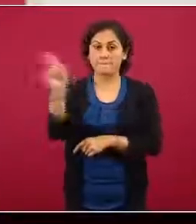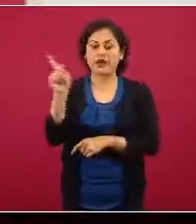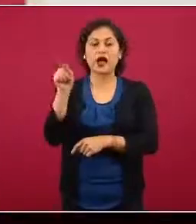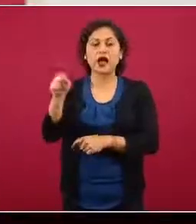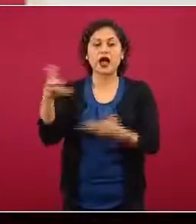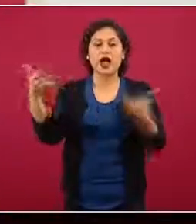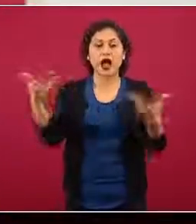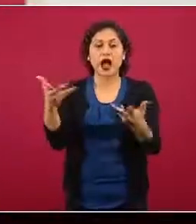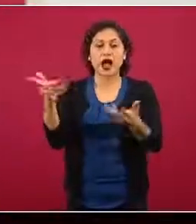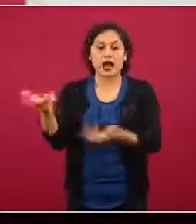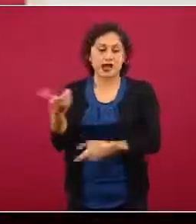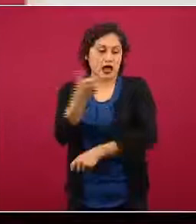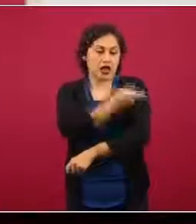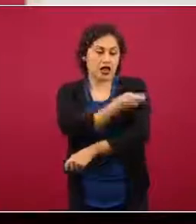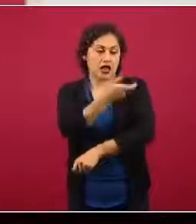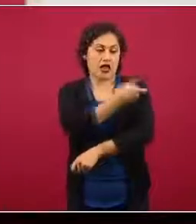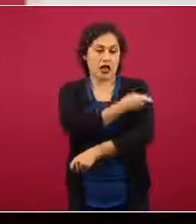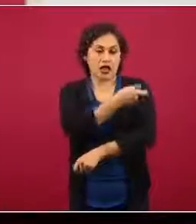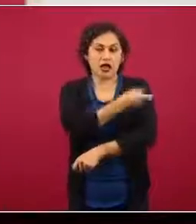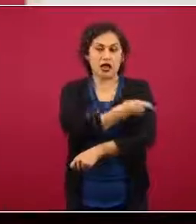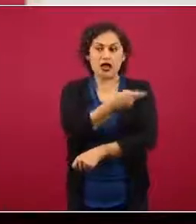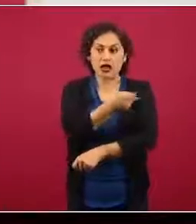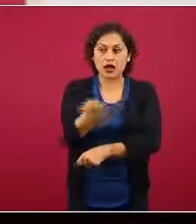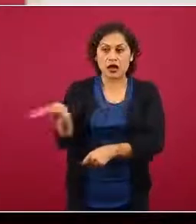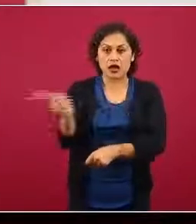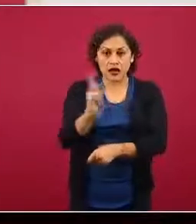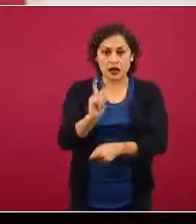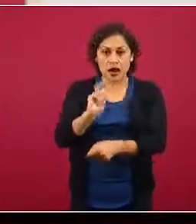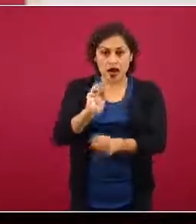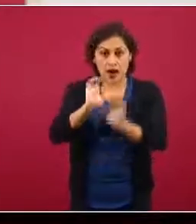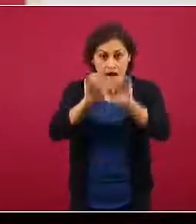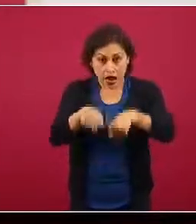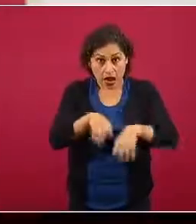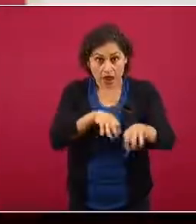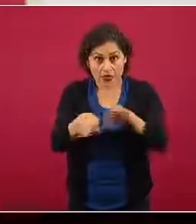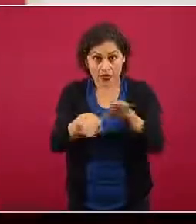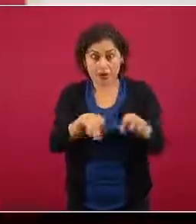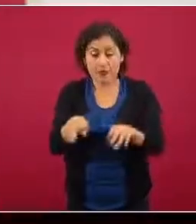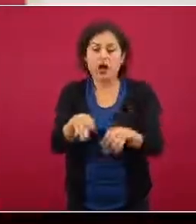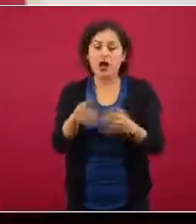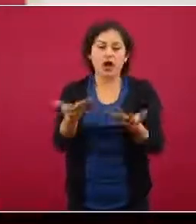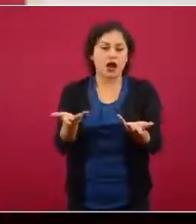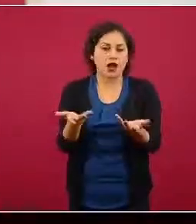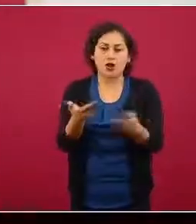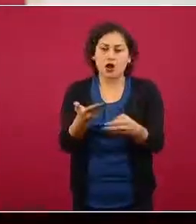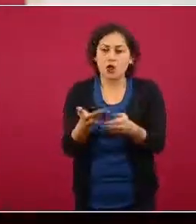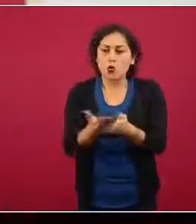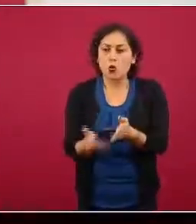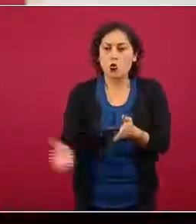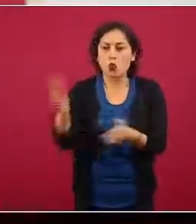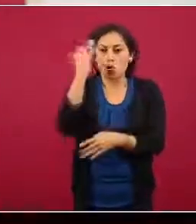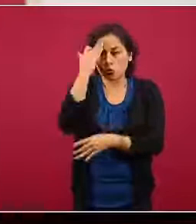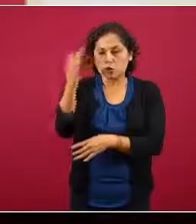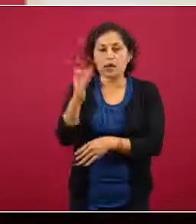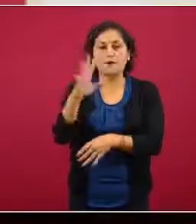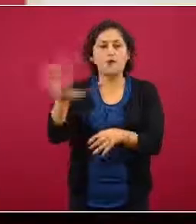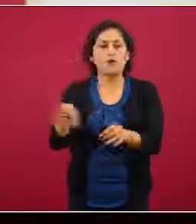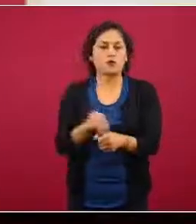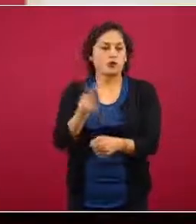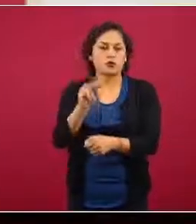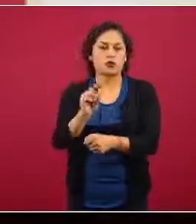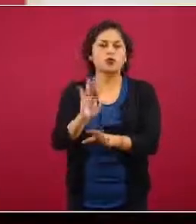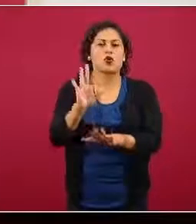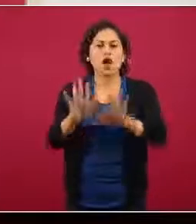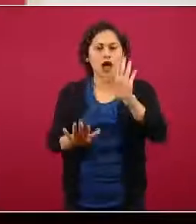vacunador suficiente contratado de forma permanente, y por eso se contratan de forma